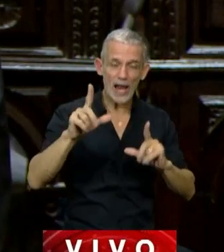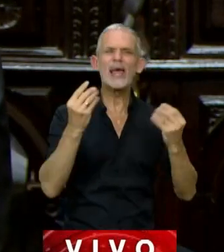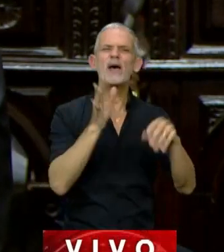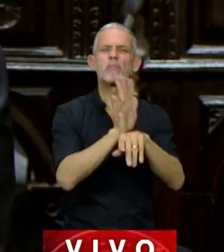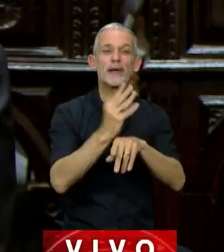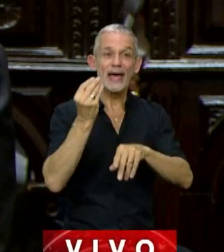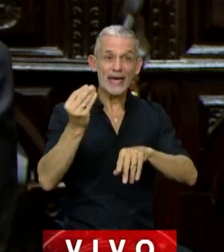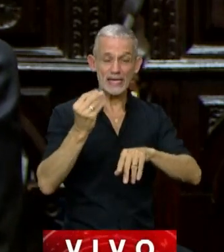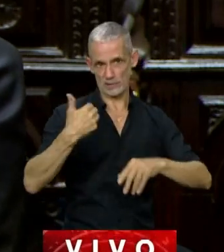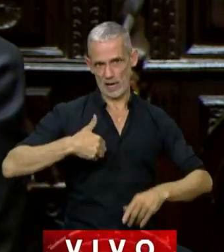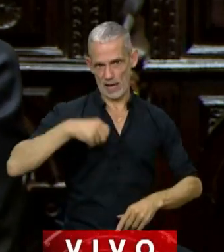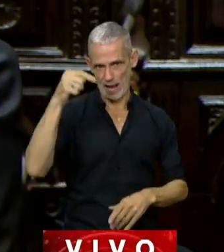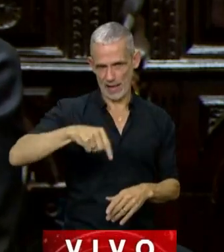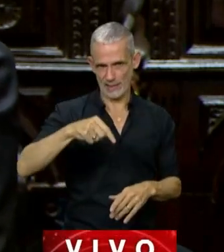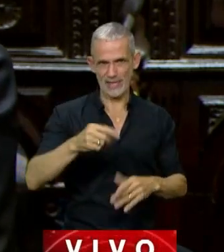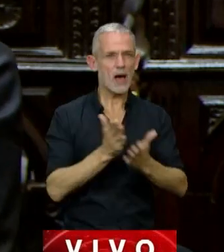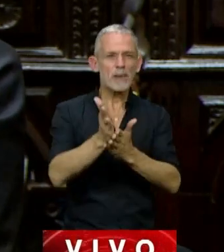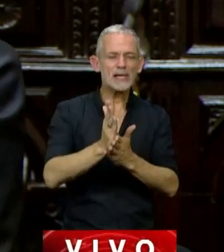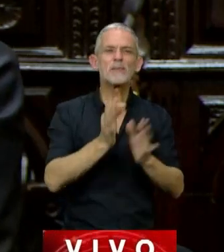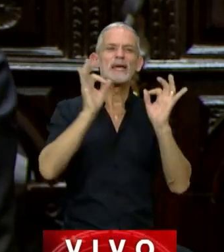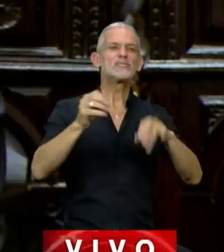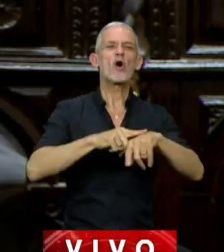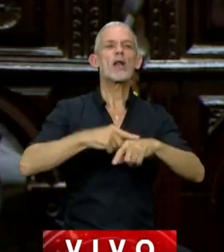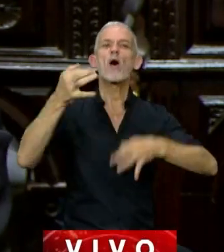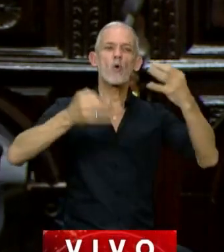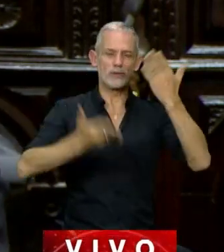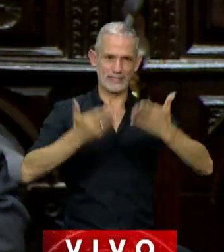qué significa? Que en la Argentina definitivamente llegó la hora de la